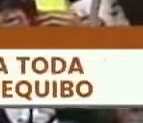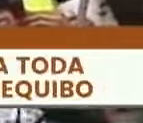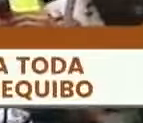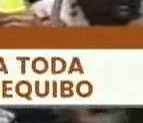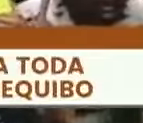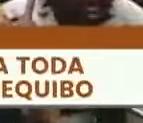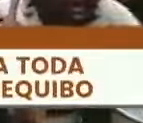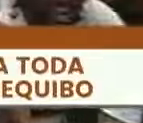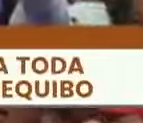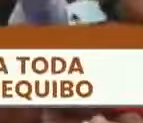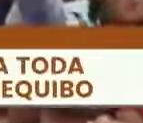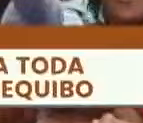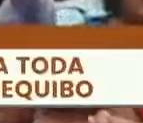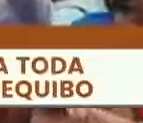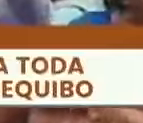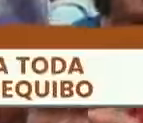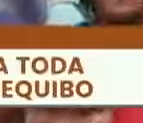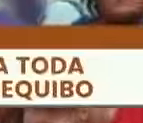corazón.